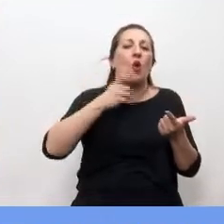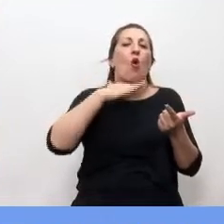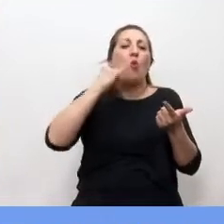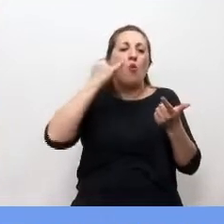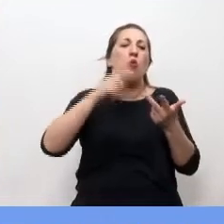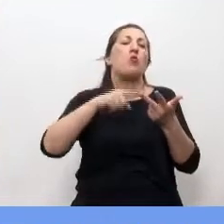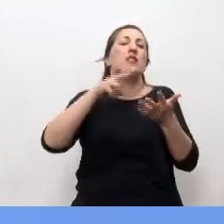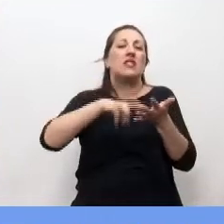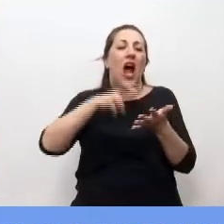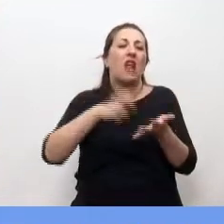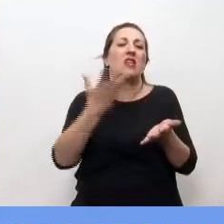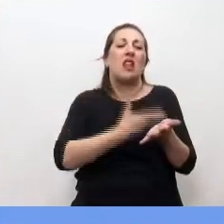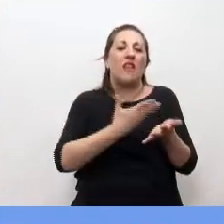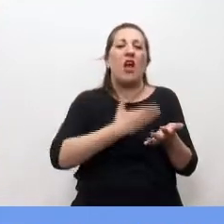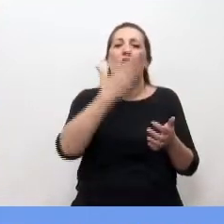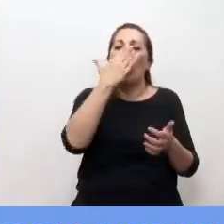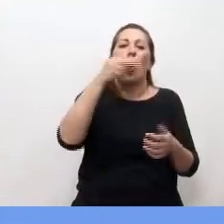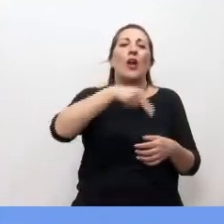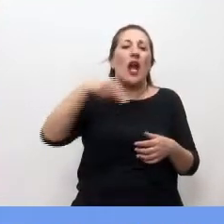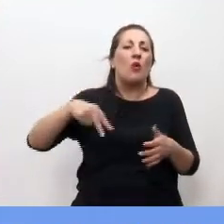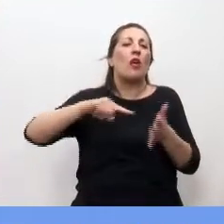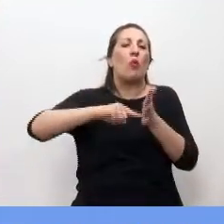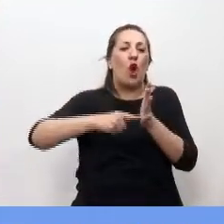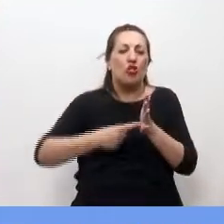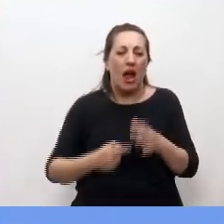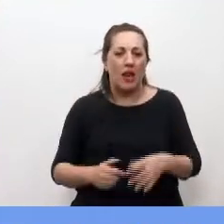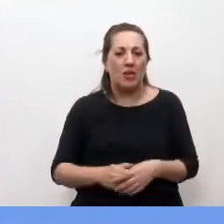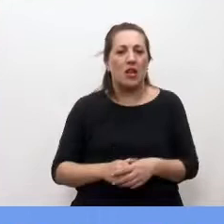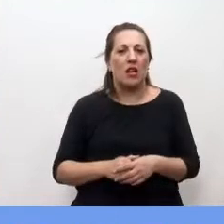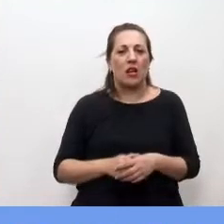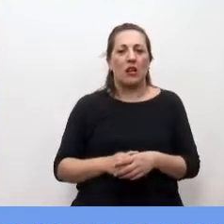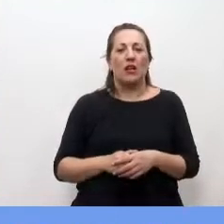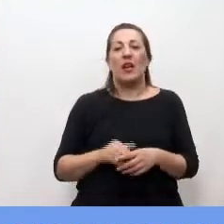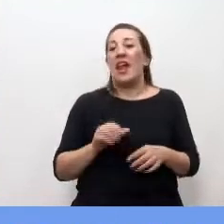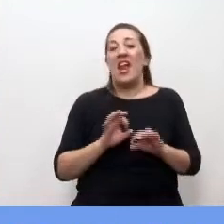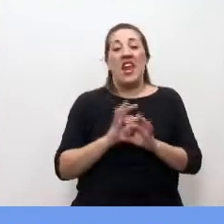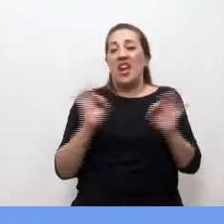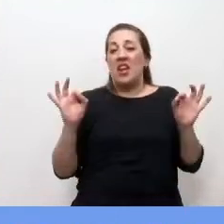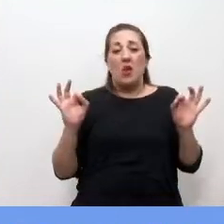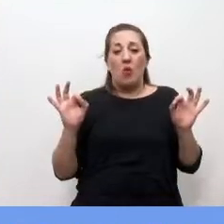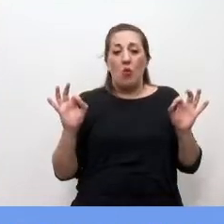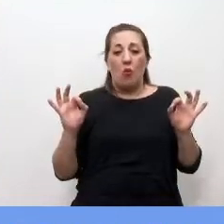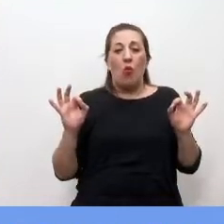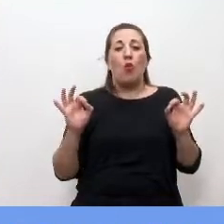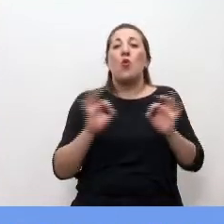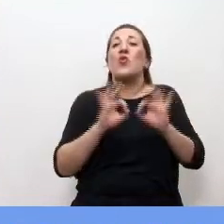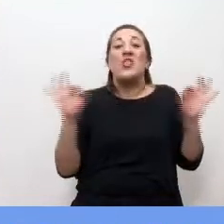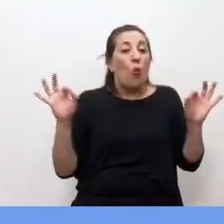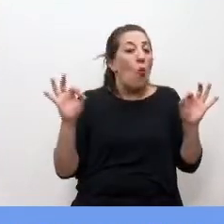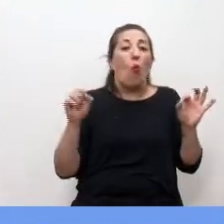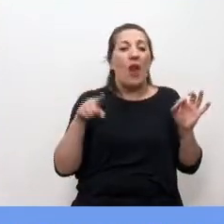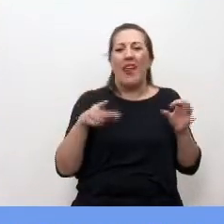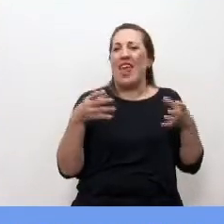Santa Fe Córdoba neuquén y la ciudad de Buenos Aires ninguna o la las mínimas eran de Juntos por el cambio